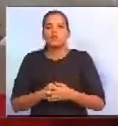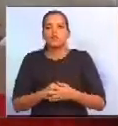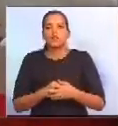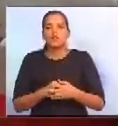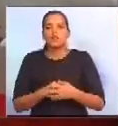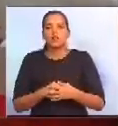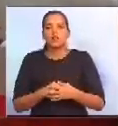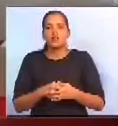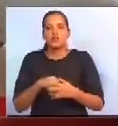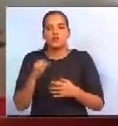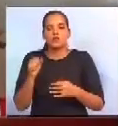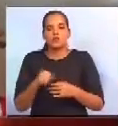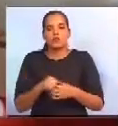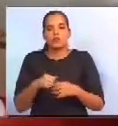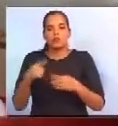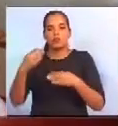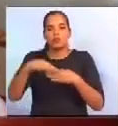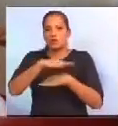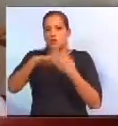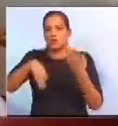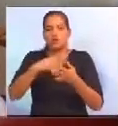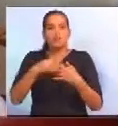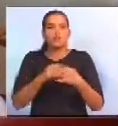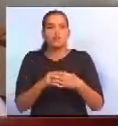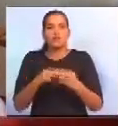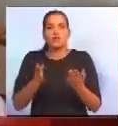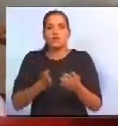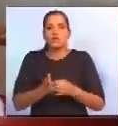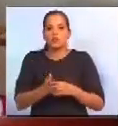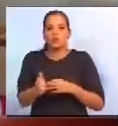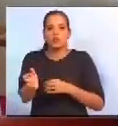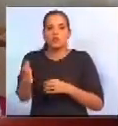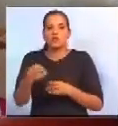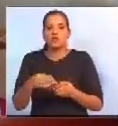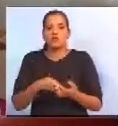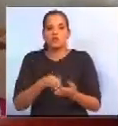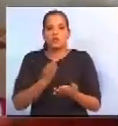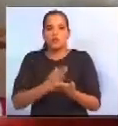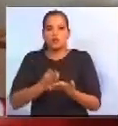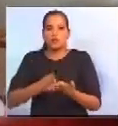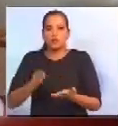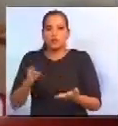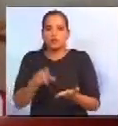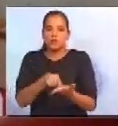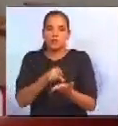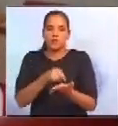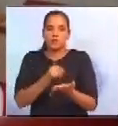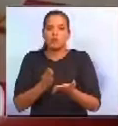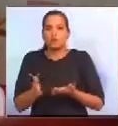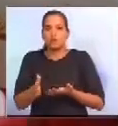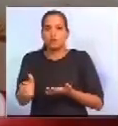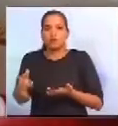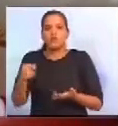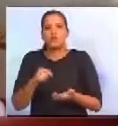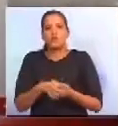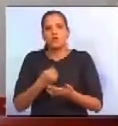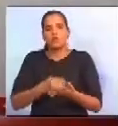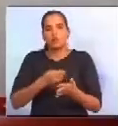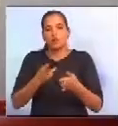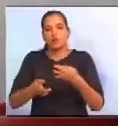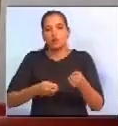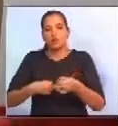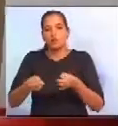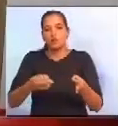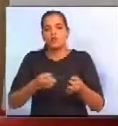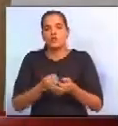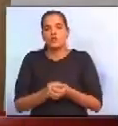ofrece este negocio? Lo que es todo lo que es especialidades en mariscos, lo que es ceviche, los arroz marineros, ceviche marinero, ese tipo de cosas. Recién